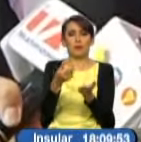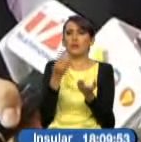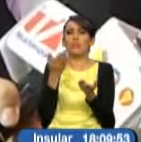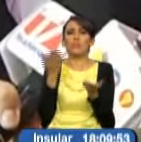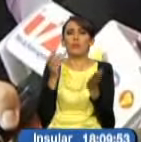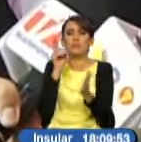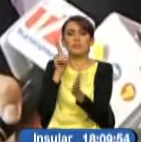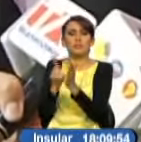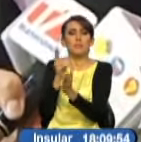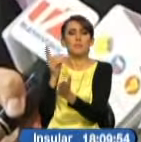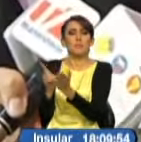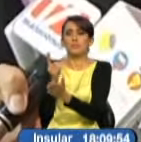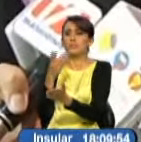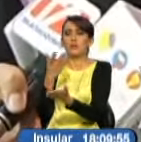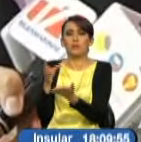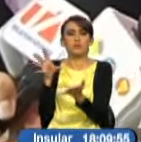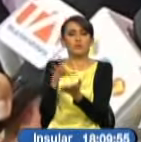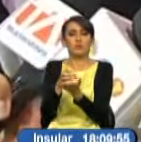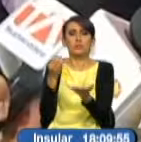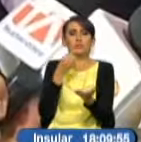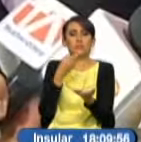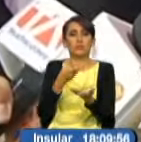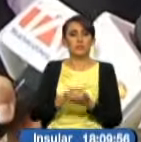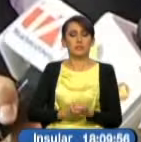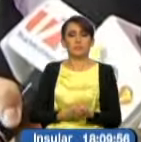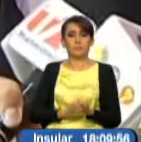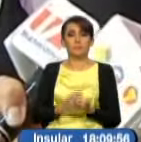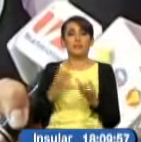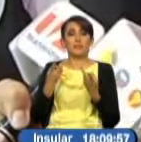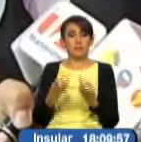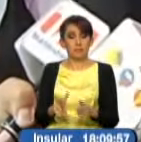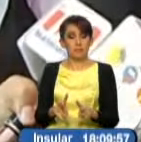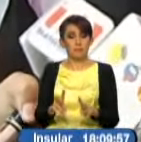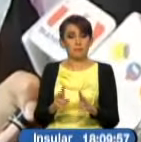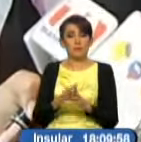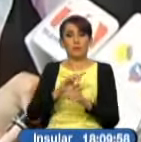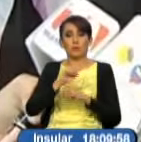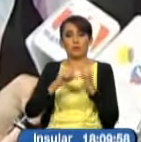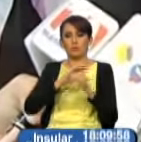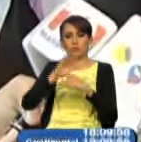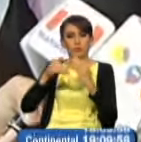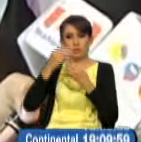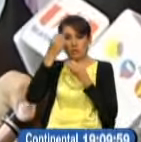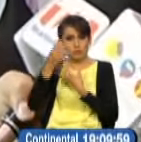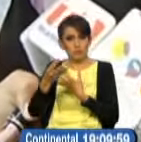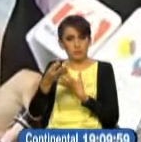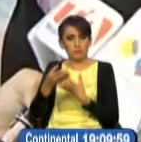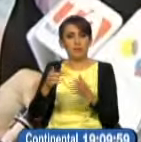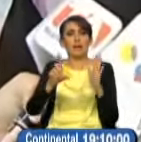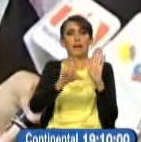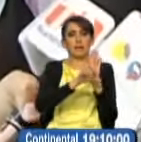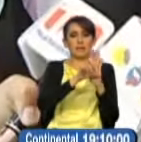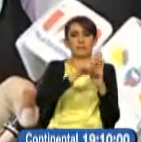depositaron esos dineros y, por lo tanto, cuando tengamos esa información, daremos lo que la ley